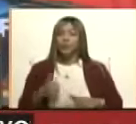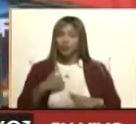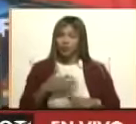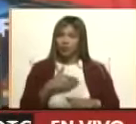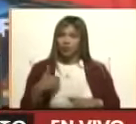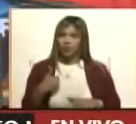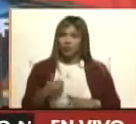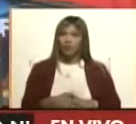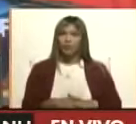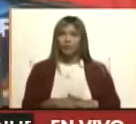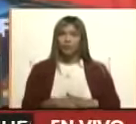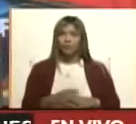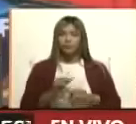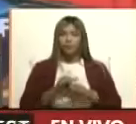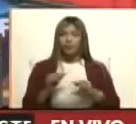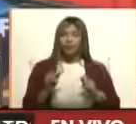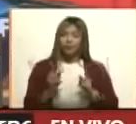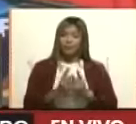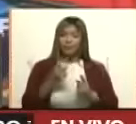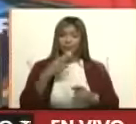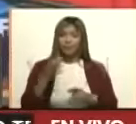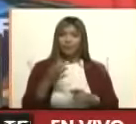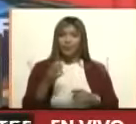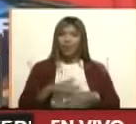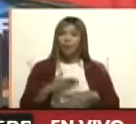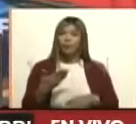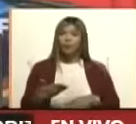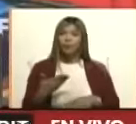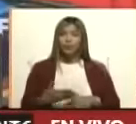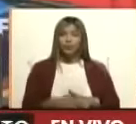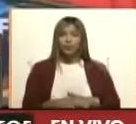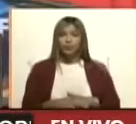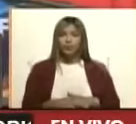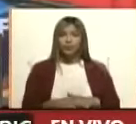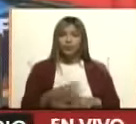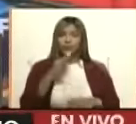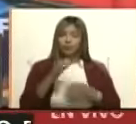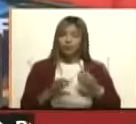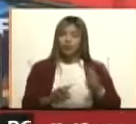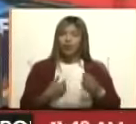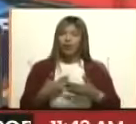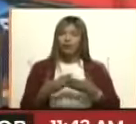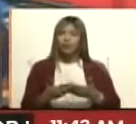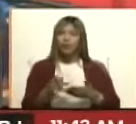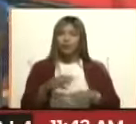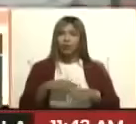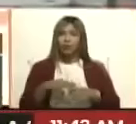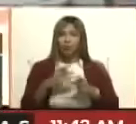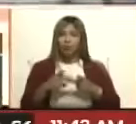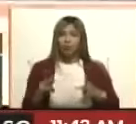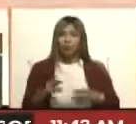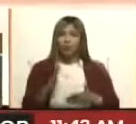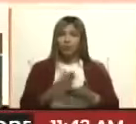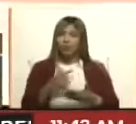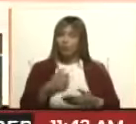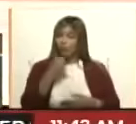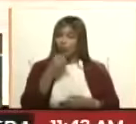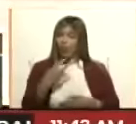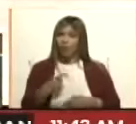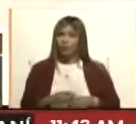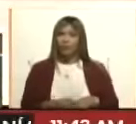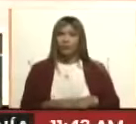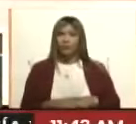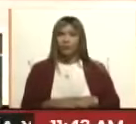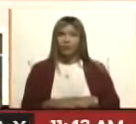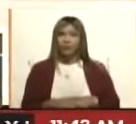quisiera culminar brevemente porque es muy importante referir el aporte que da el Ministerio Público, siempre es bueno,